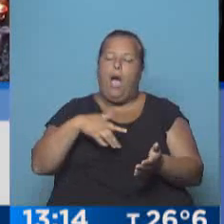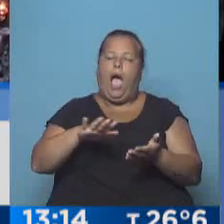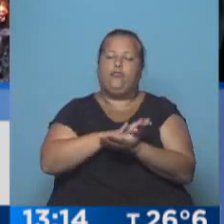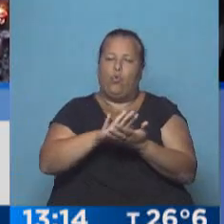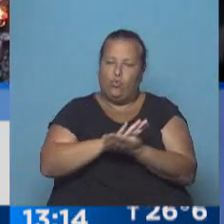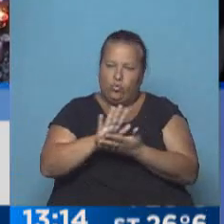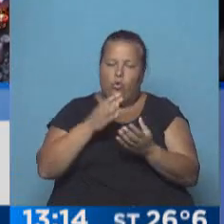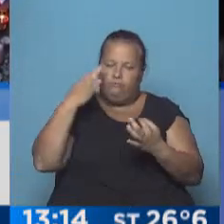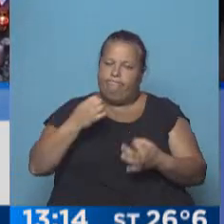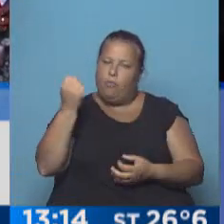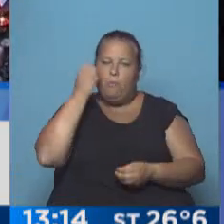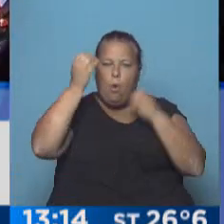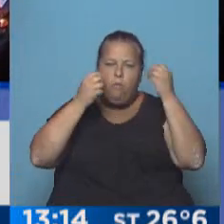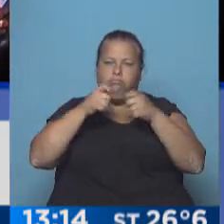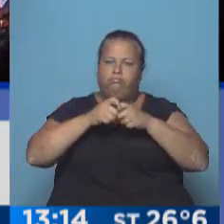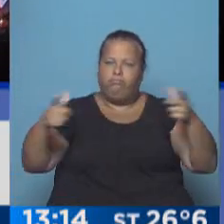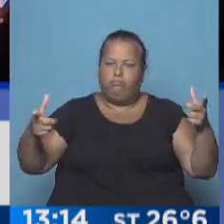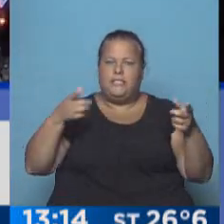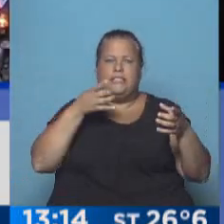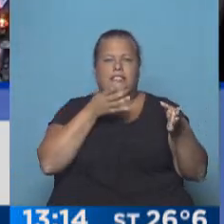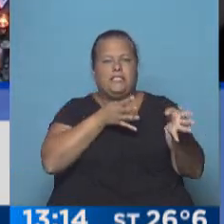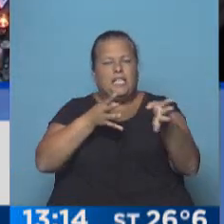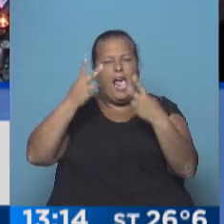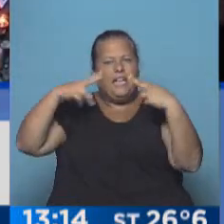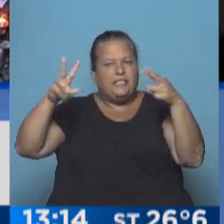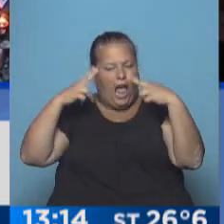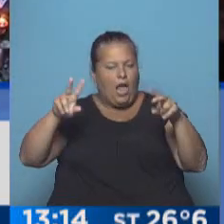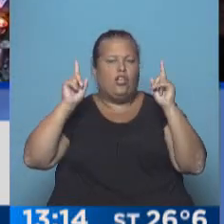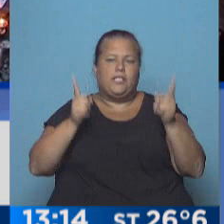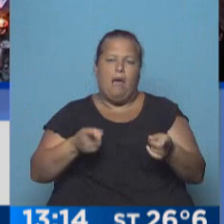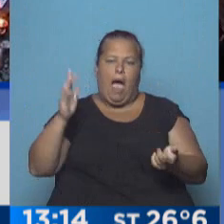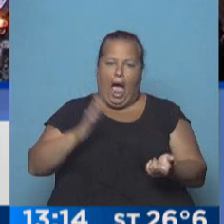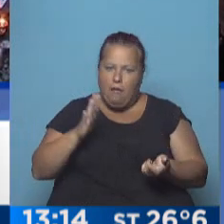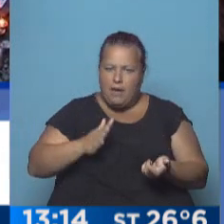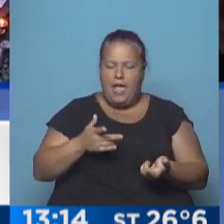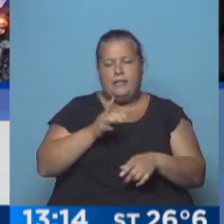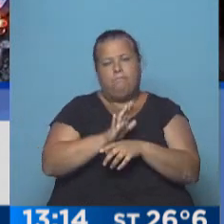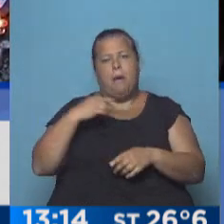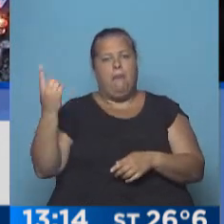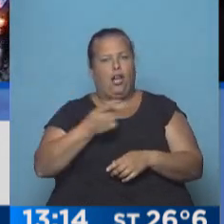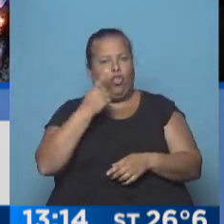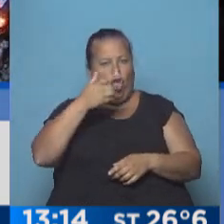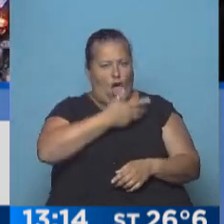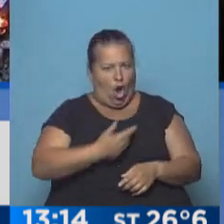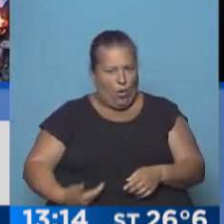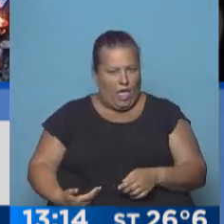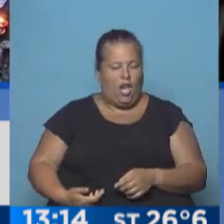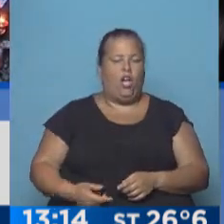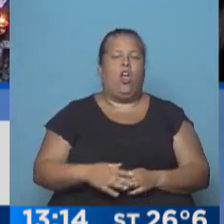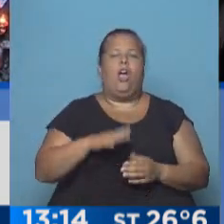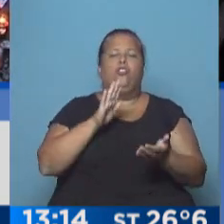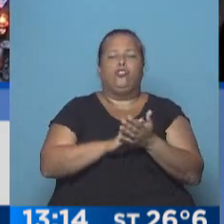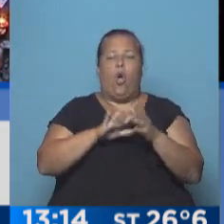significativas, preocupados por la circulación creciente de terroristas extranjeros y la amenaza que esto supone para los estados. De acuerdo con el